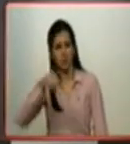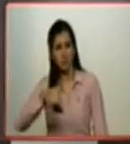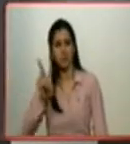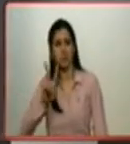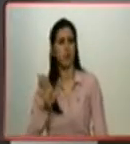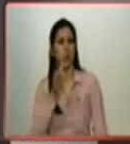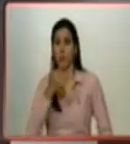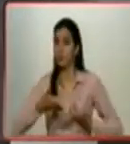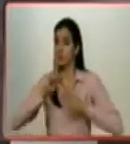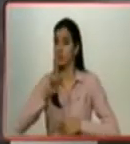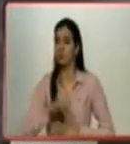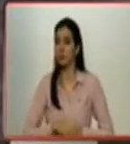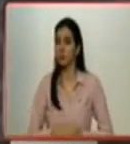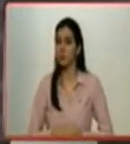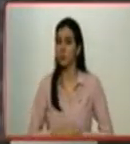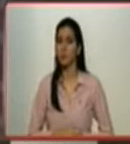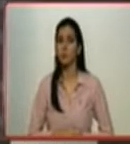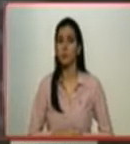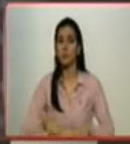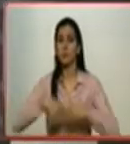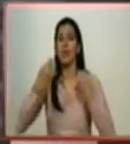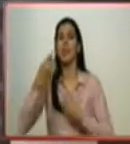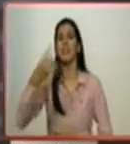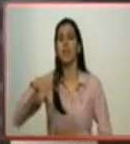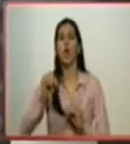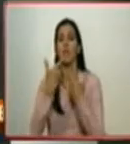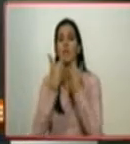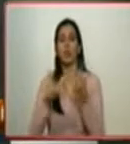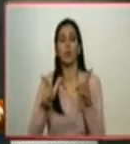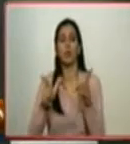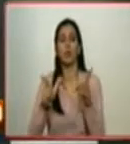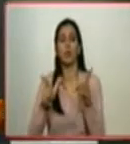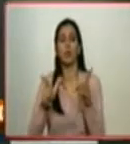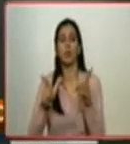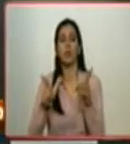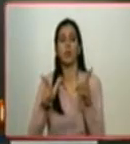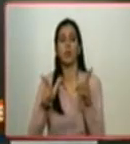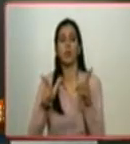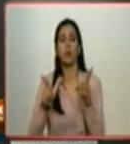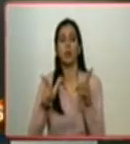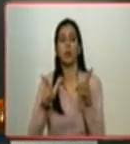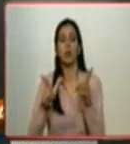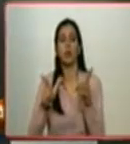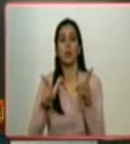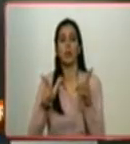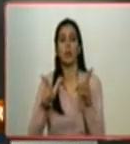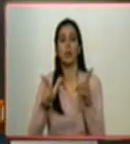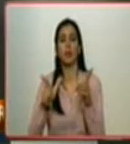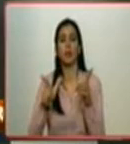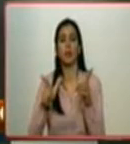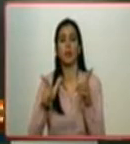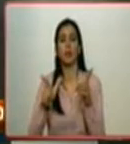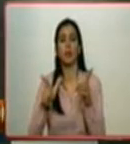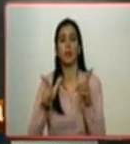está permitido sacrificar derechos y libertades. El Estado venezolano no avala actuaciones